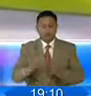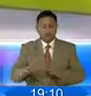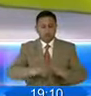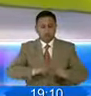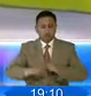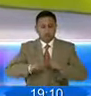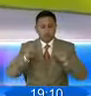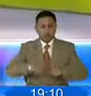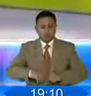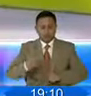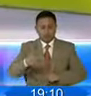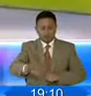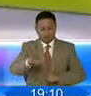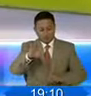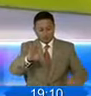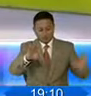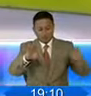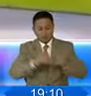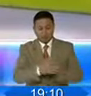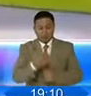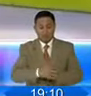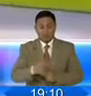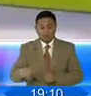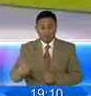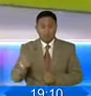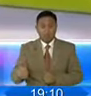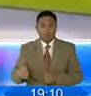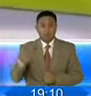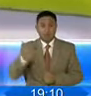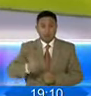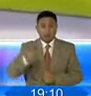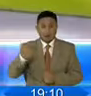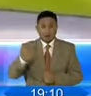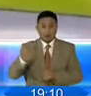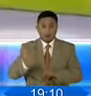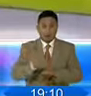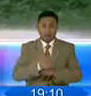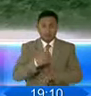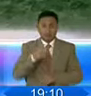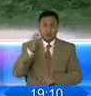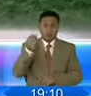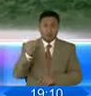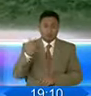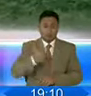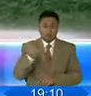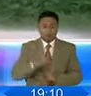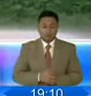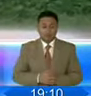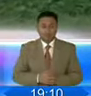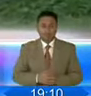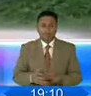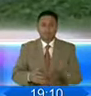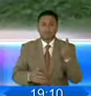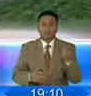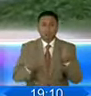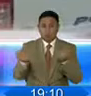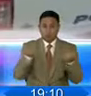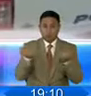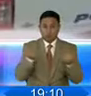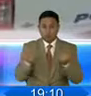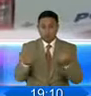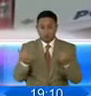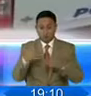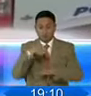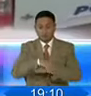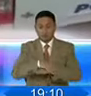poder determinar y establecer si fue el arma que se utilizó en el cometimiento del hecho. Sin embargo, en dos operativos simultáneos ejecutados la